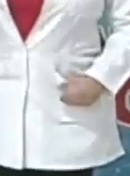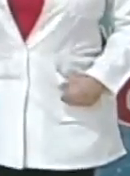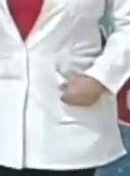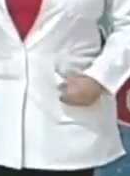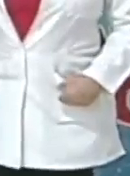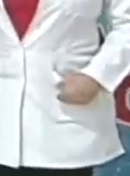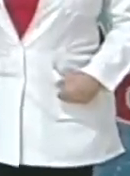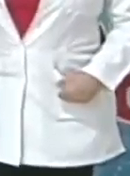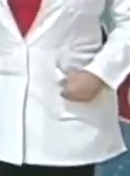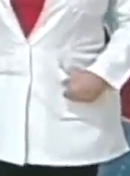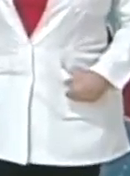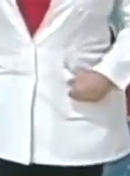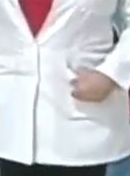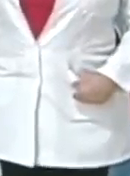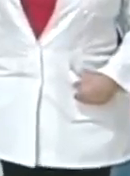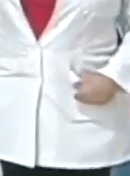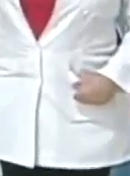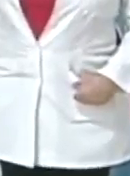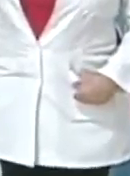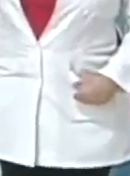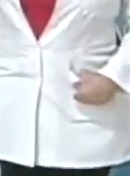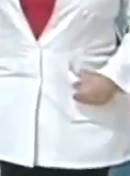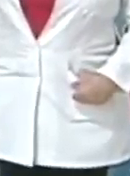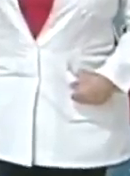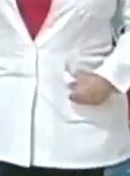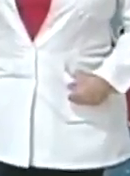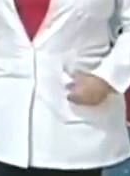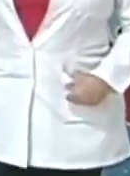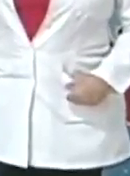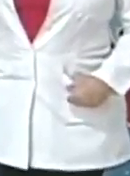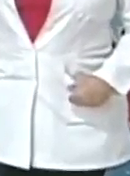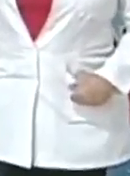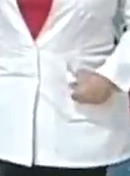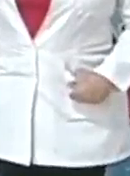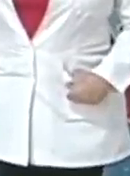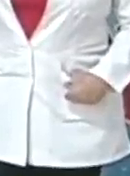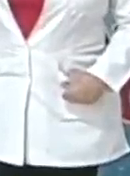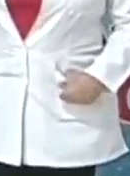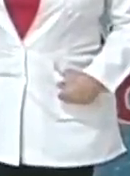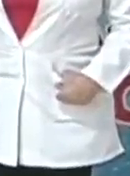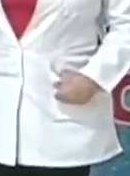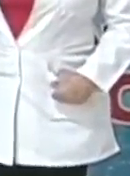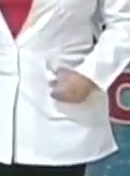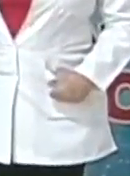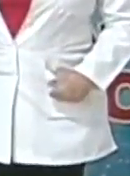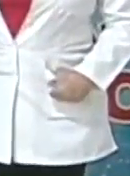sirviéndole al pueblo, presidente. Así que, bueno, le agradecemos. Voy a devolverle el pase por si hay alguna pregunta, presidente.